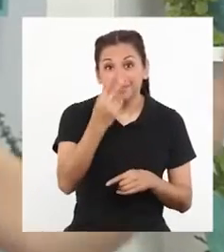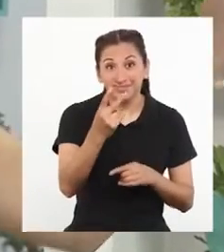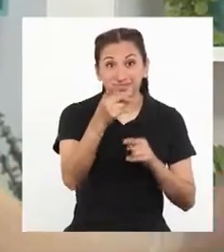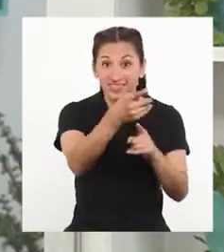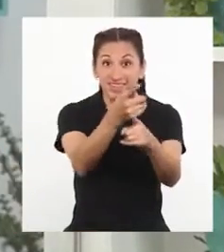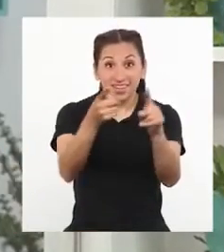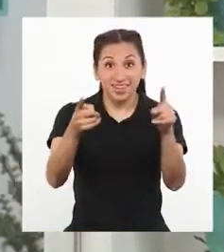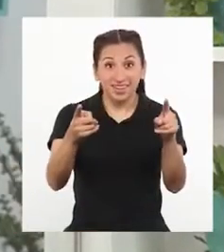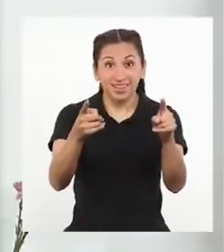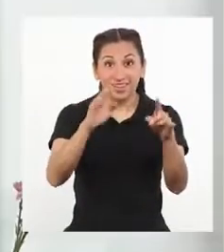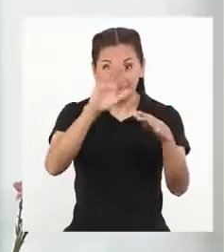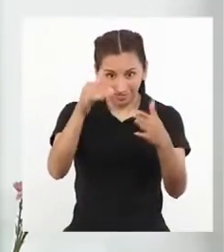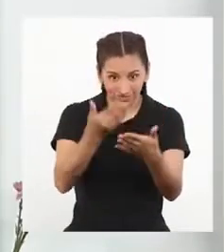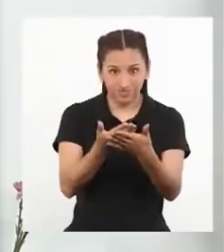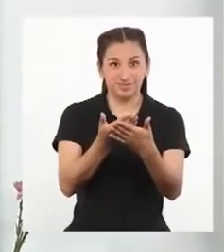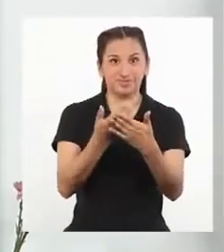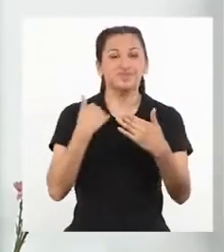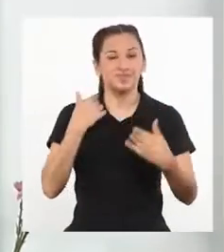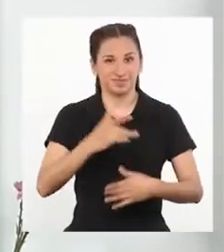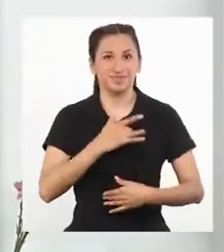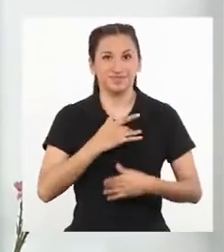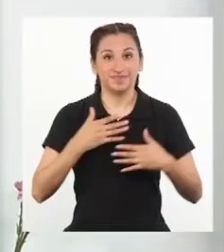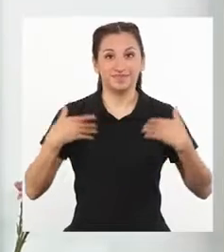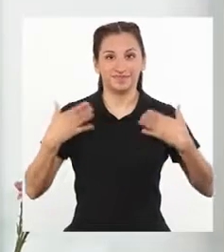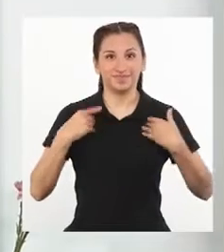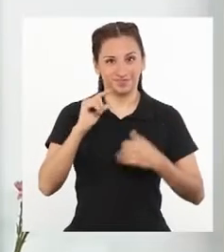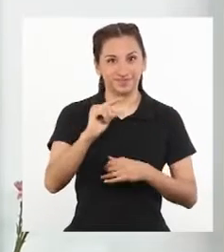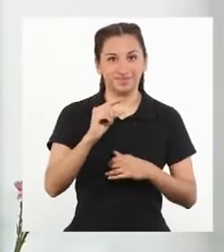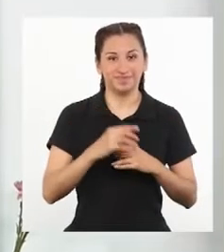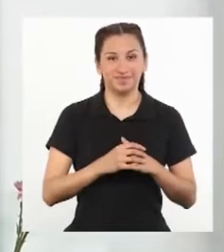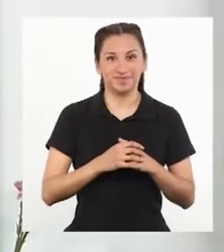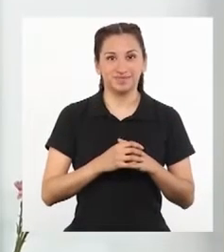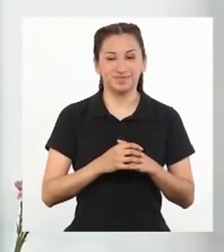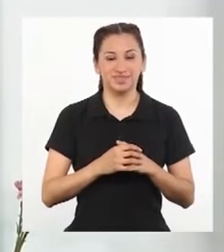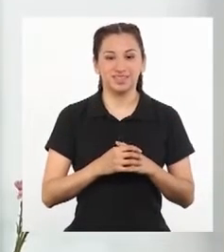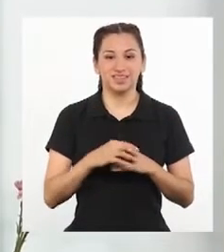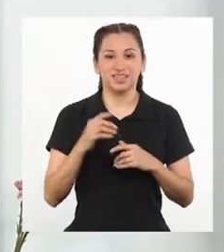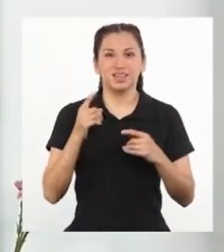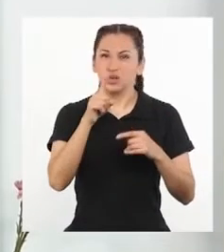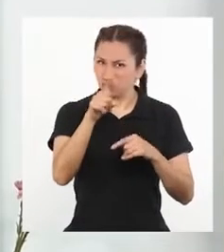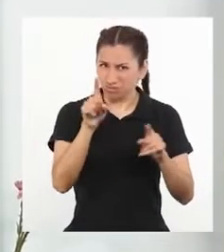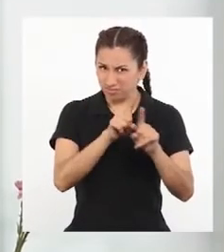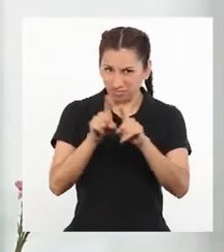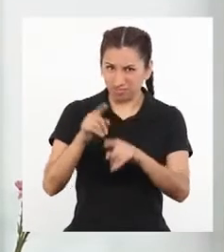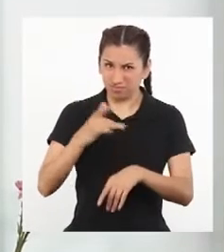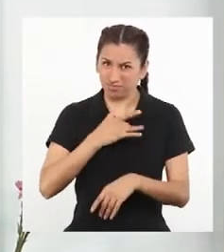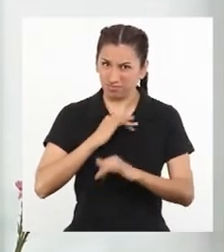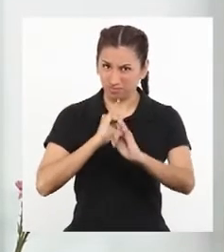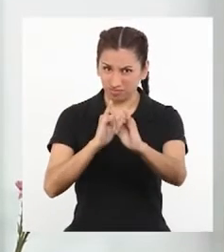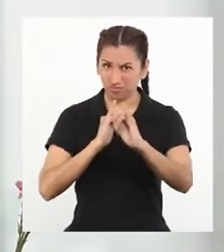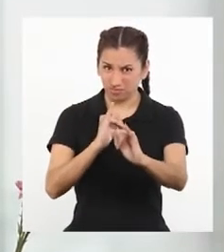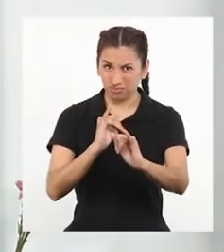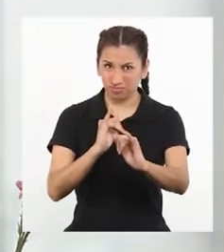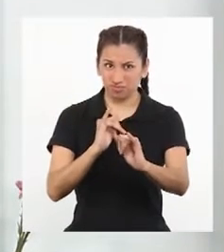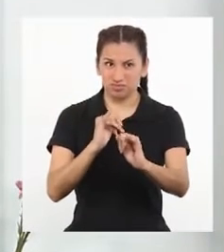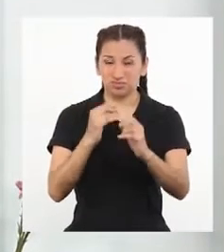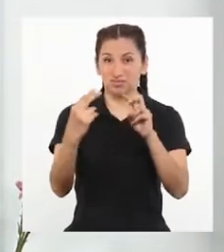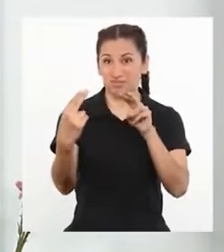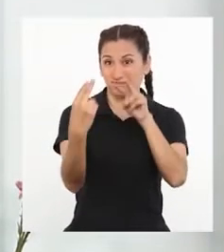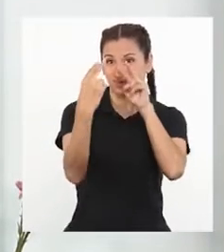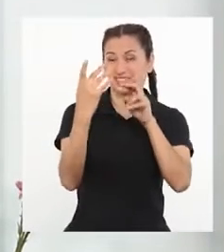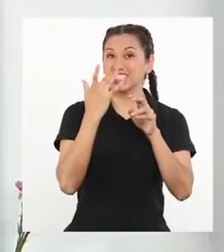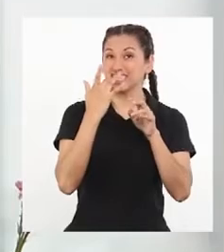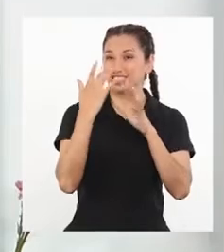me ha alegrado el día. ¿Ustedes también tienen días así? No sé, me siento fastidiada. Me veo al espejo y